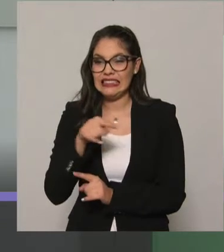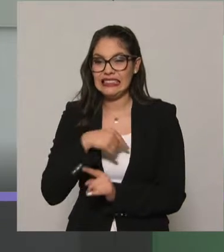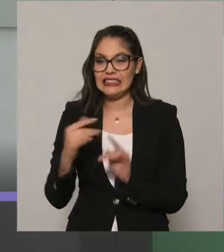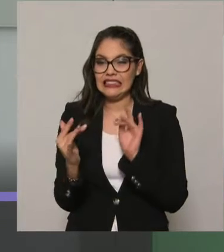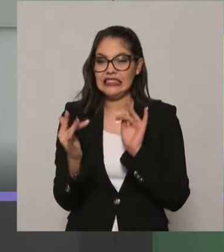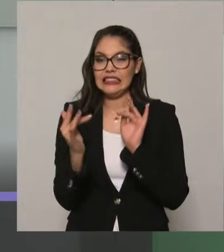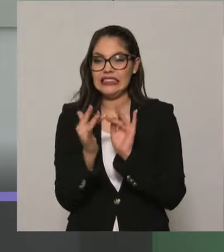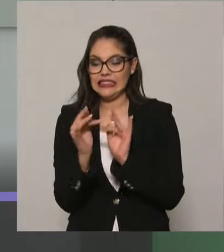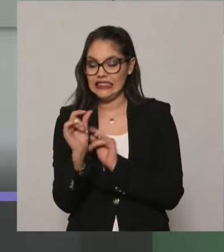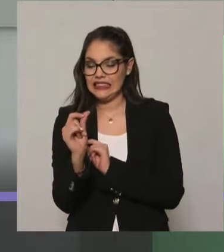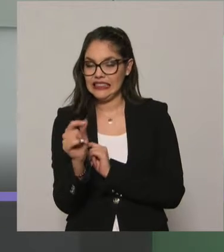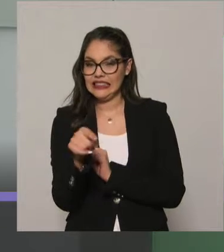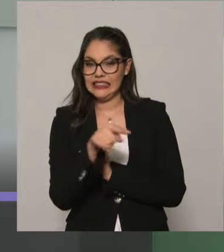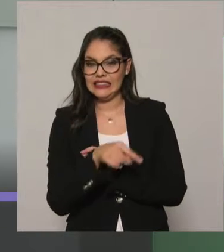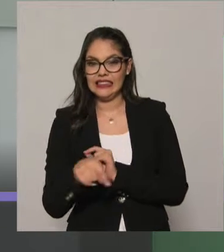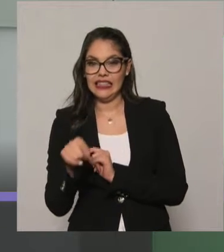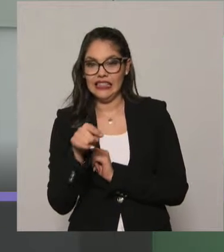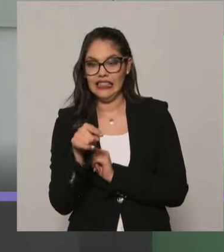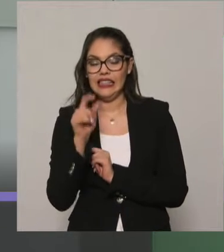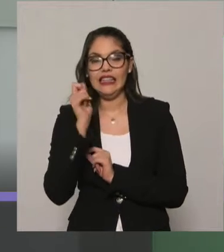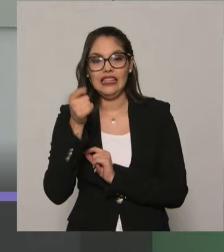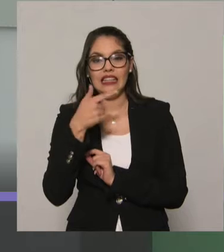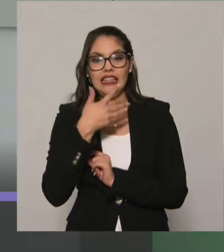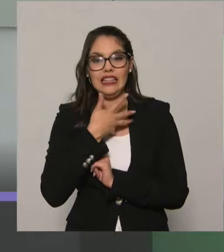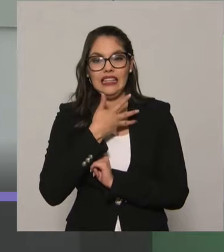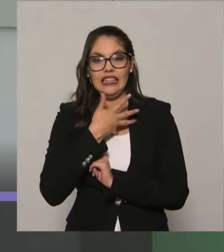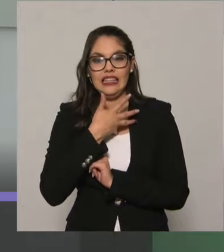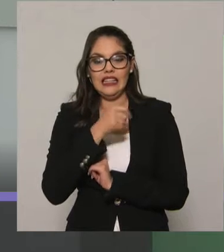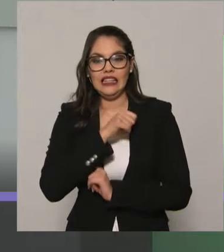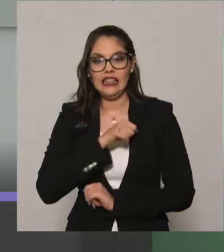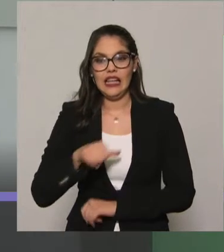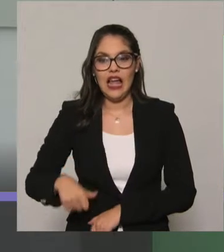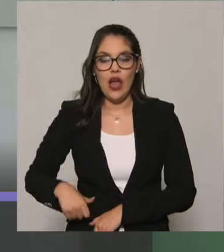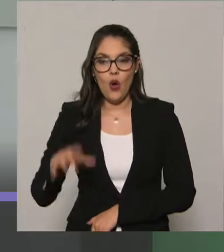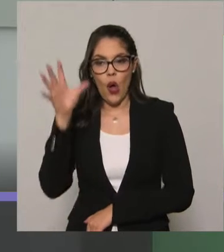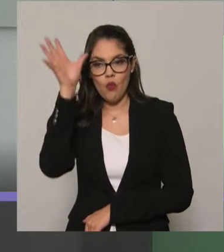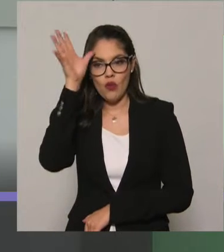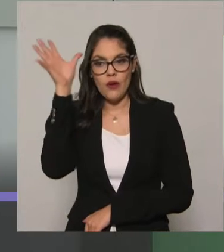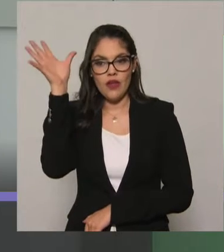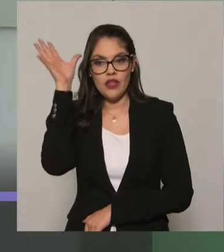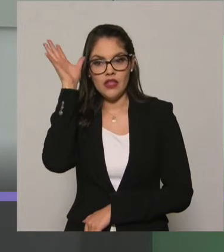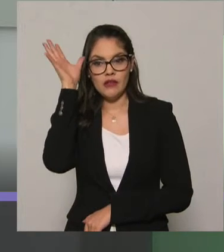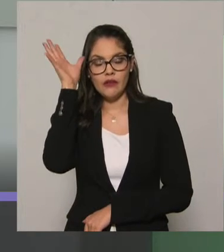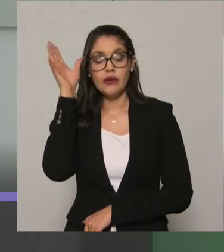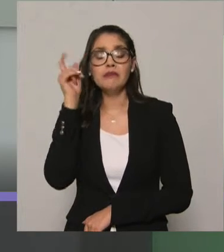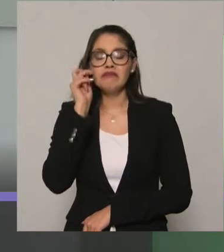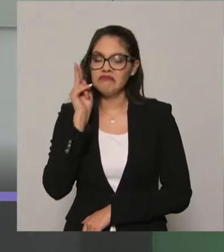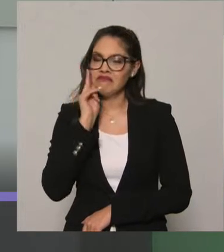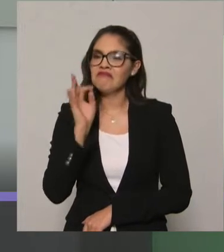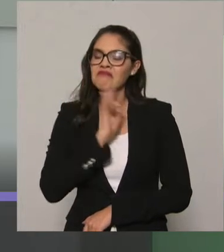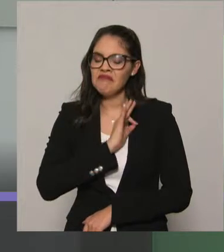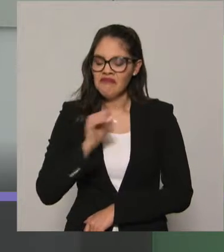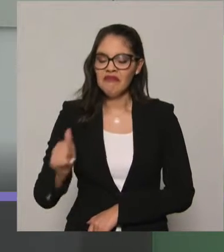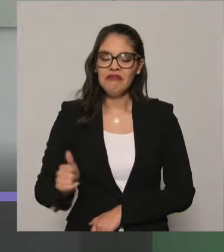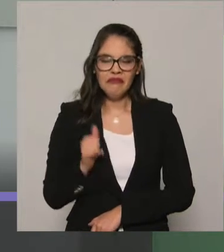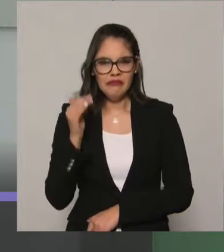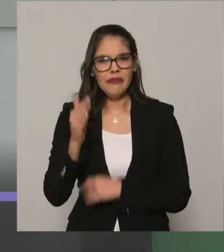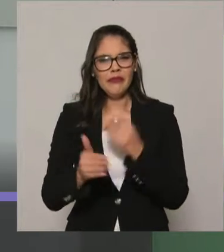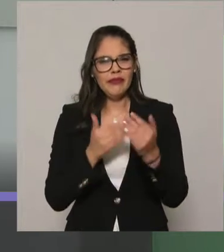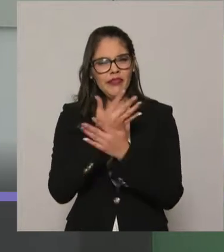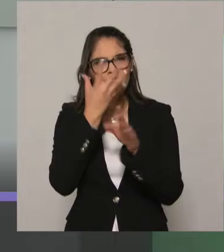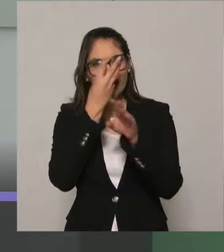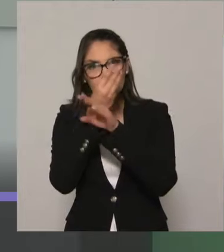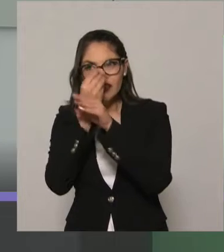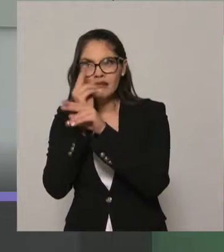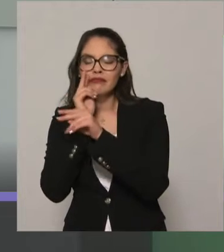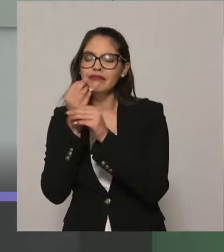conexión entre en la delegación, en la alcaldía de Cuauhtémoc, y que vale la pena conocer. La restauración es fabulosa,